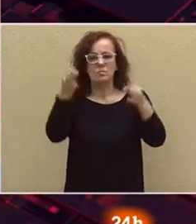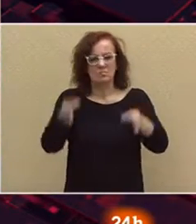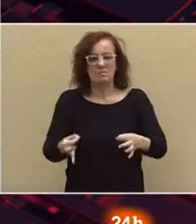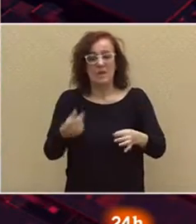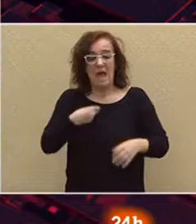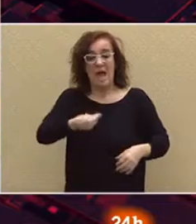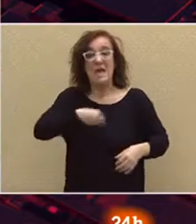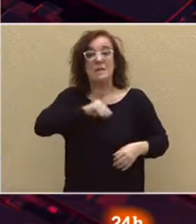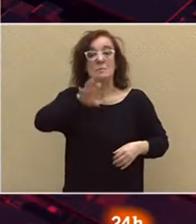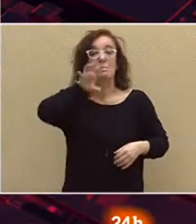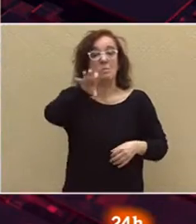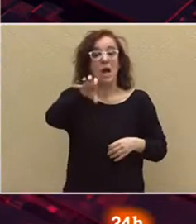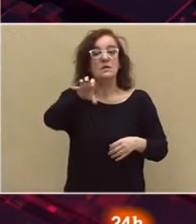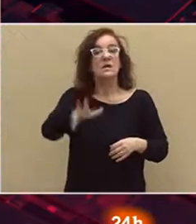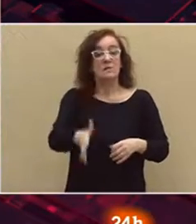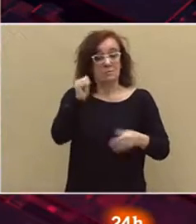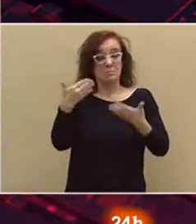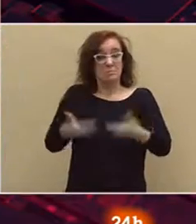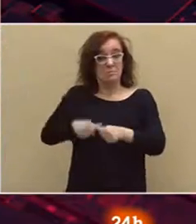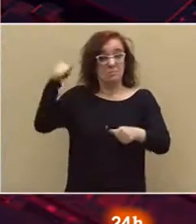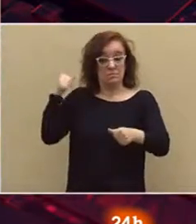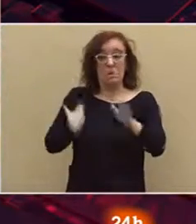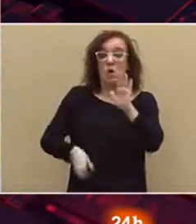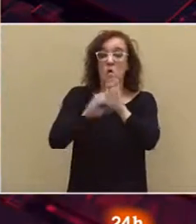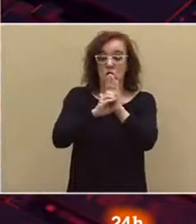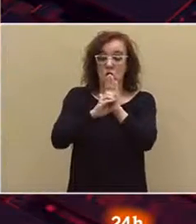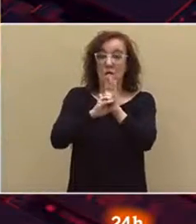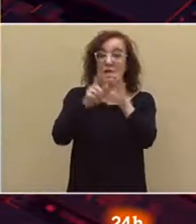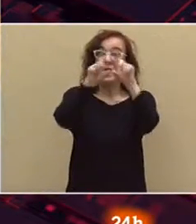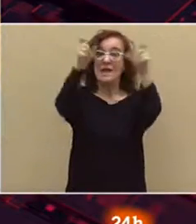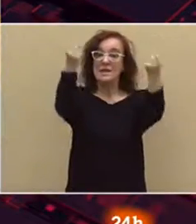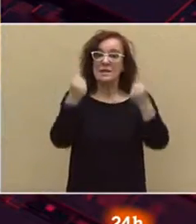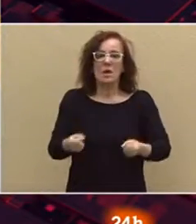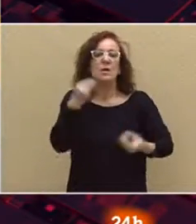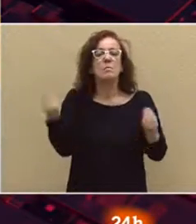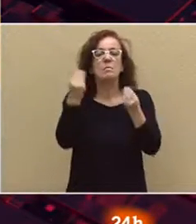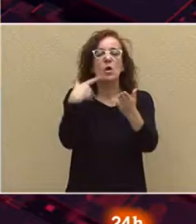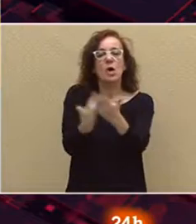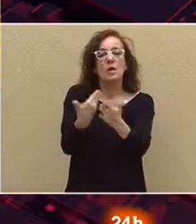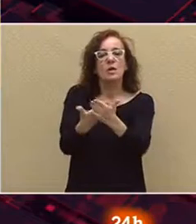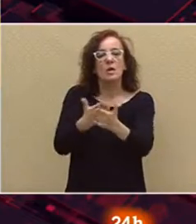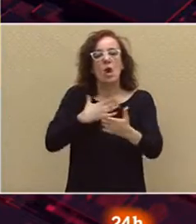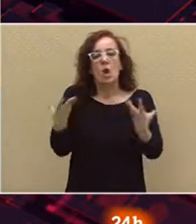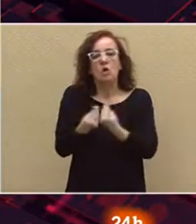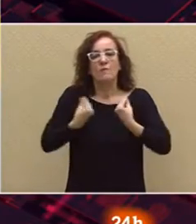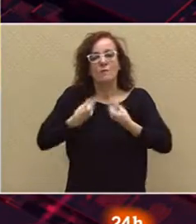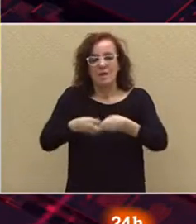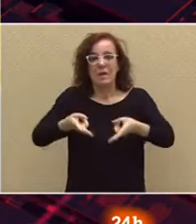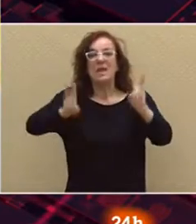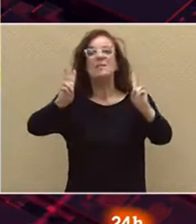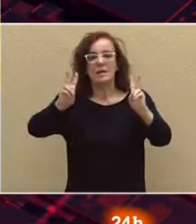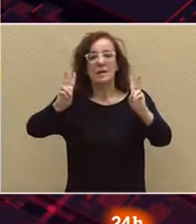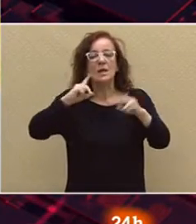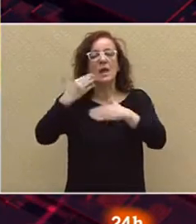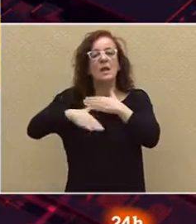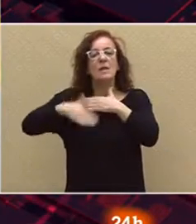ha tenido y tiene en su Constitución, en sus instituciones, la mejor garantía de nuestra convivencia en libertad y el límite claro a